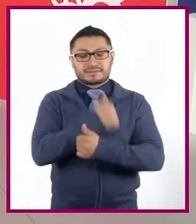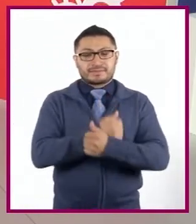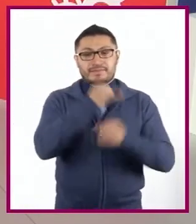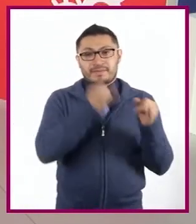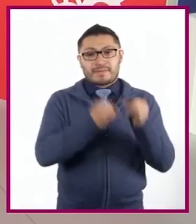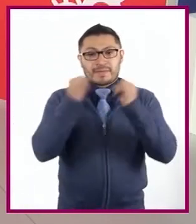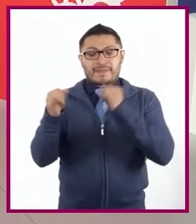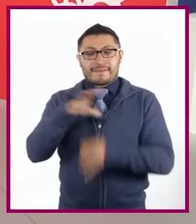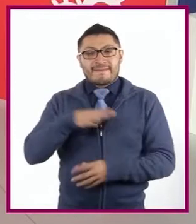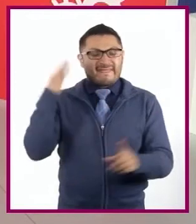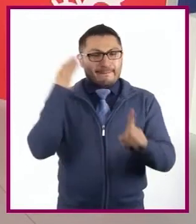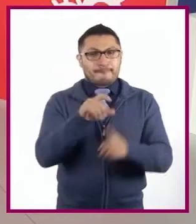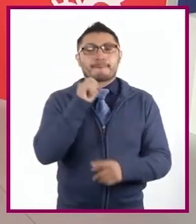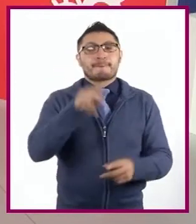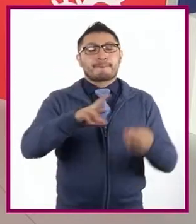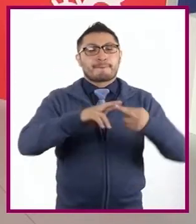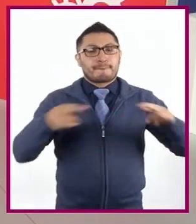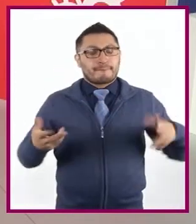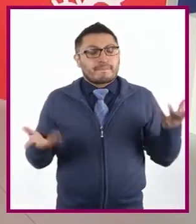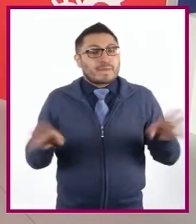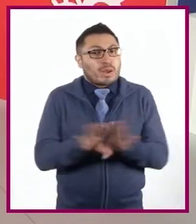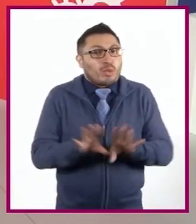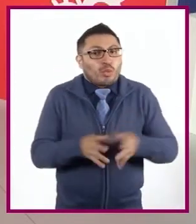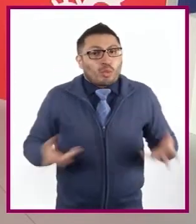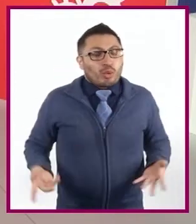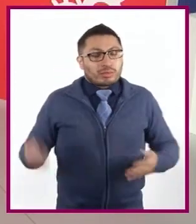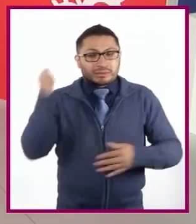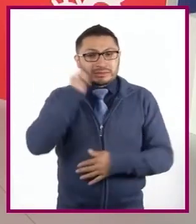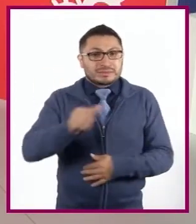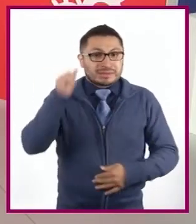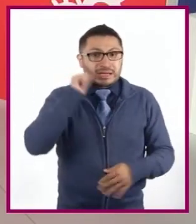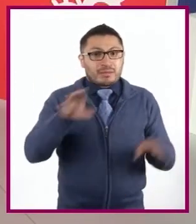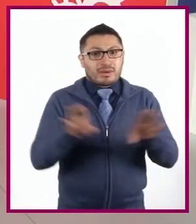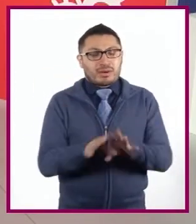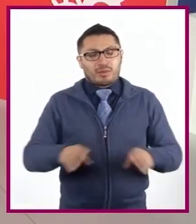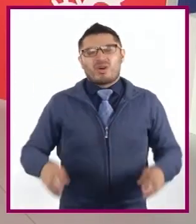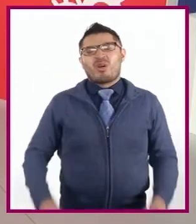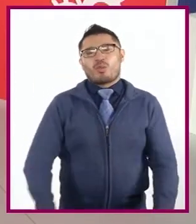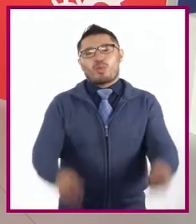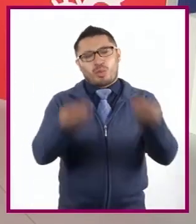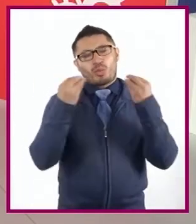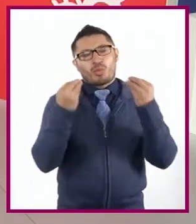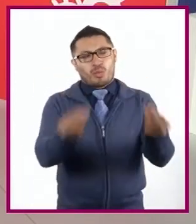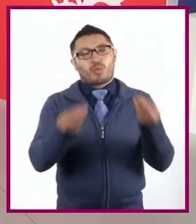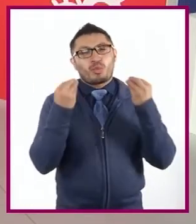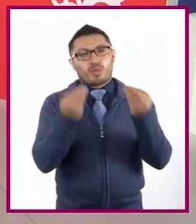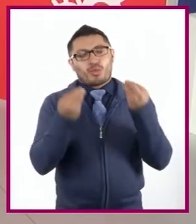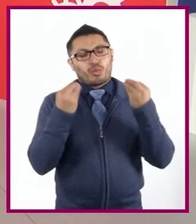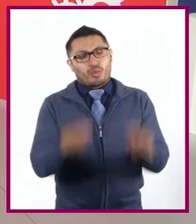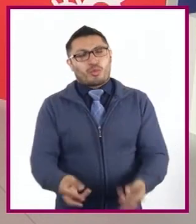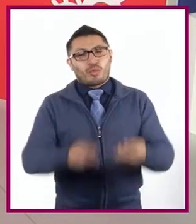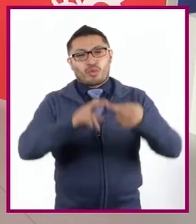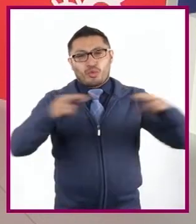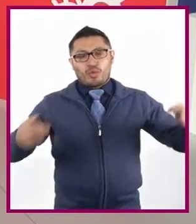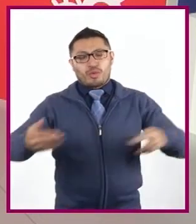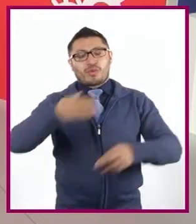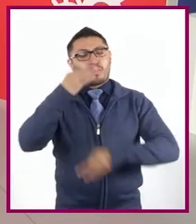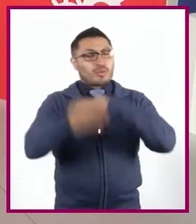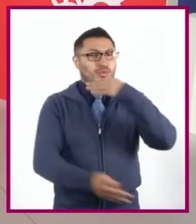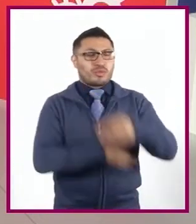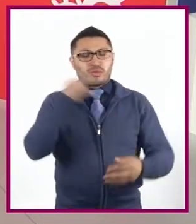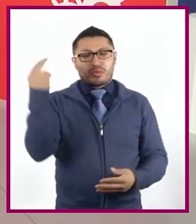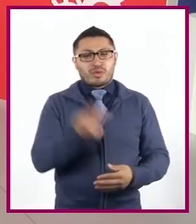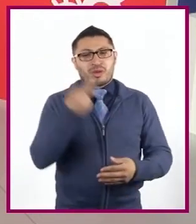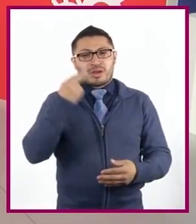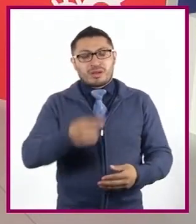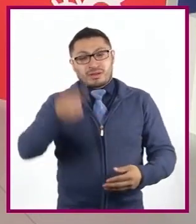que buscan los mismos recursos, que siempre los hubiera en abundancia, en todo lo que necesitan para